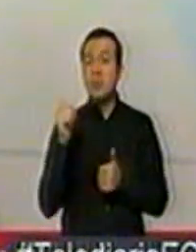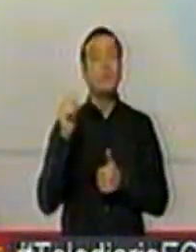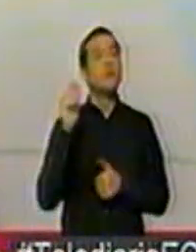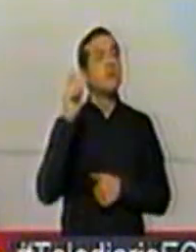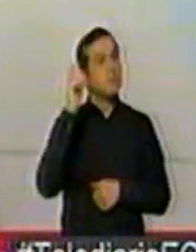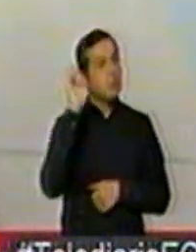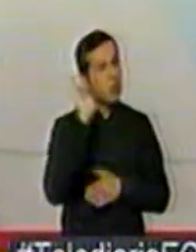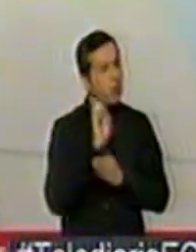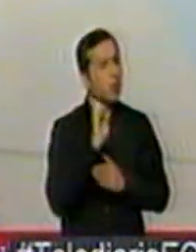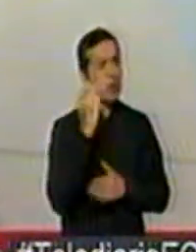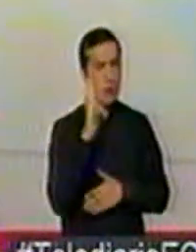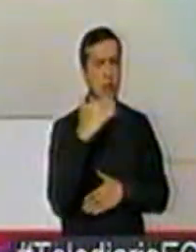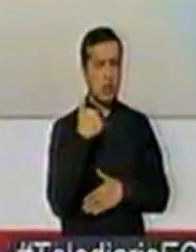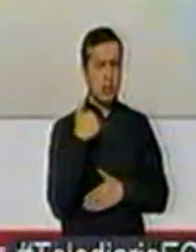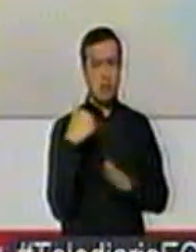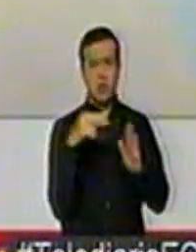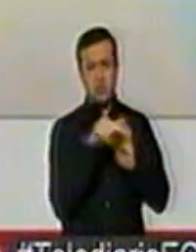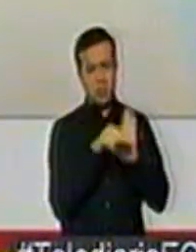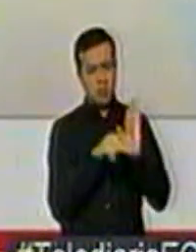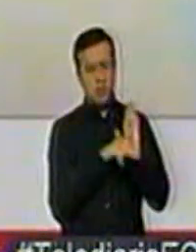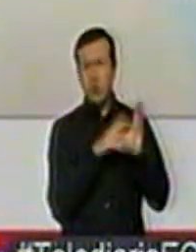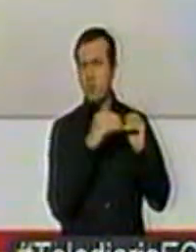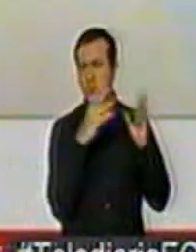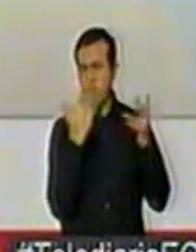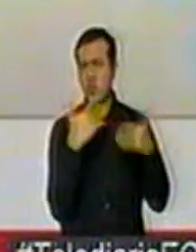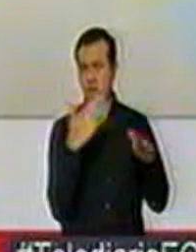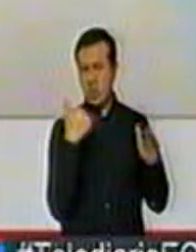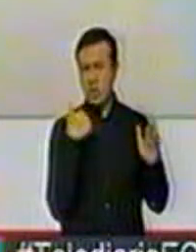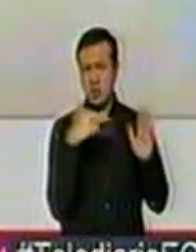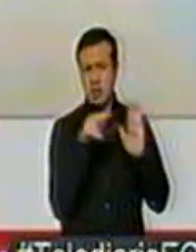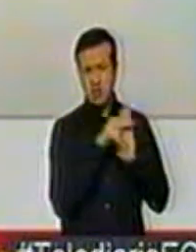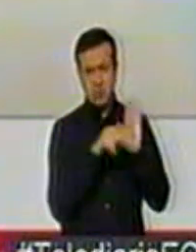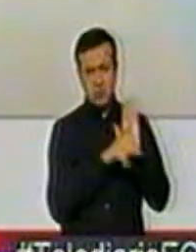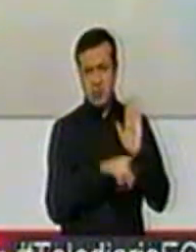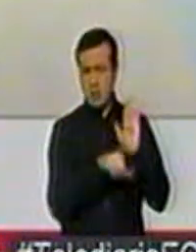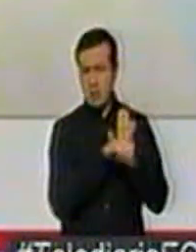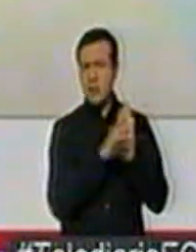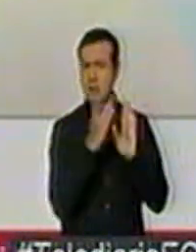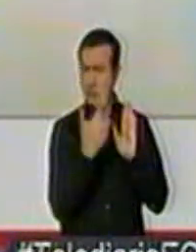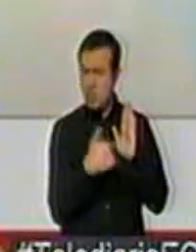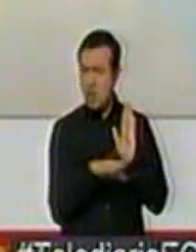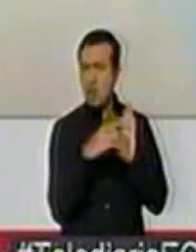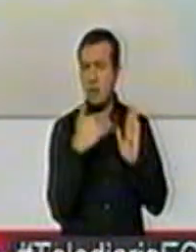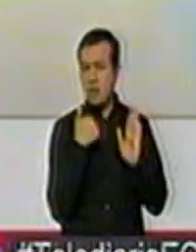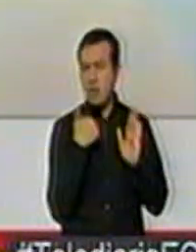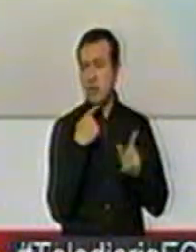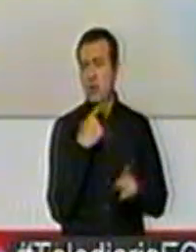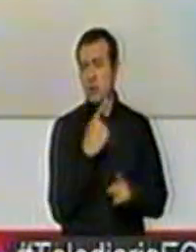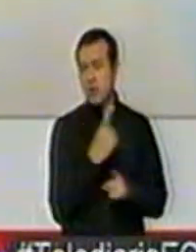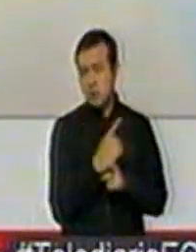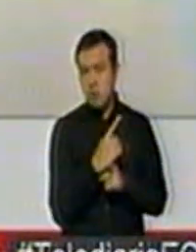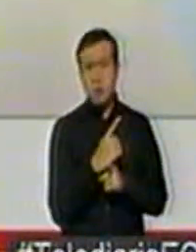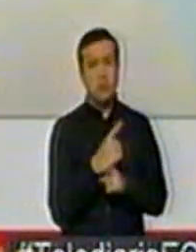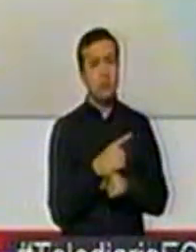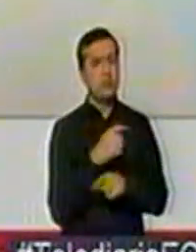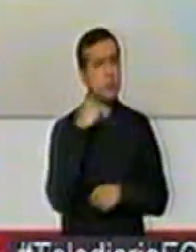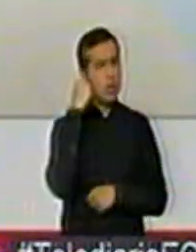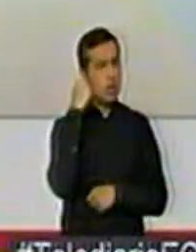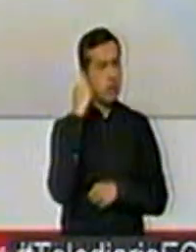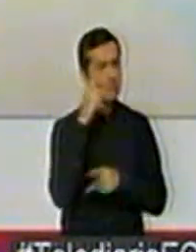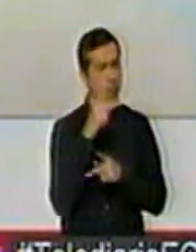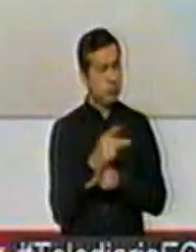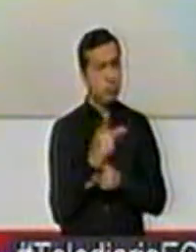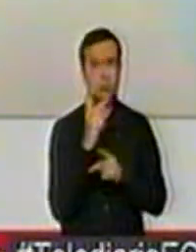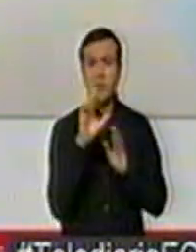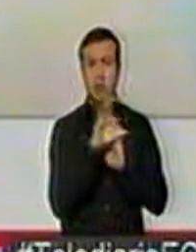tiene ya a nivel normativo elementos suficientes para operar, digamos, un tema de garantía de derechos. Tenemos